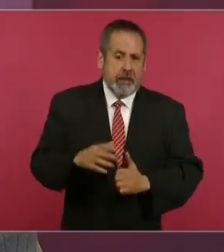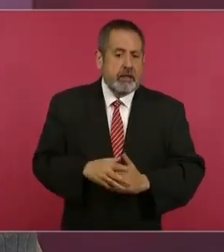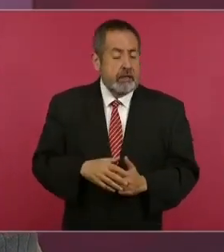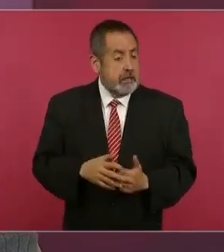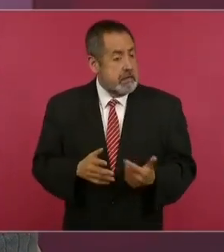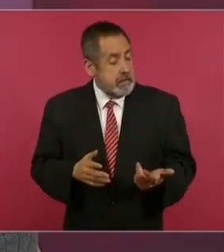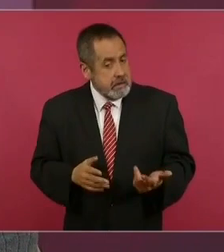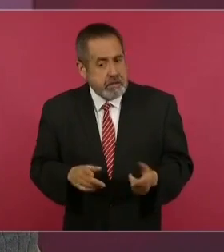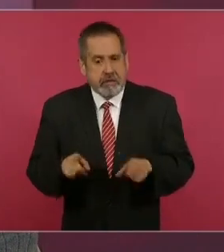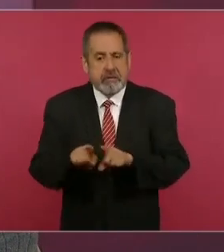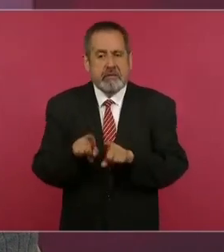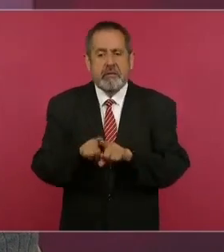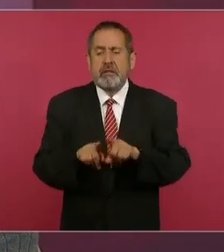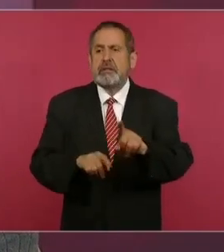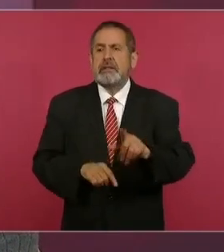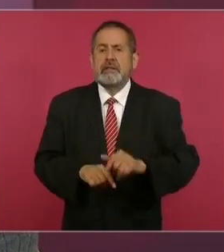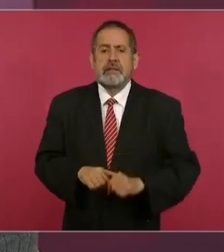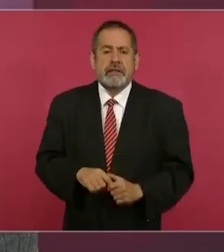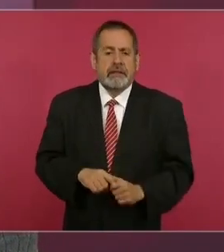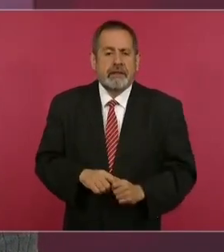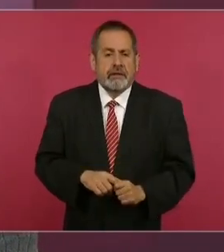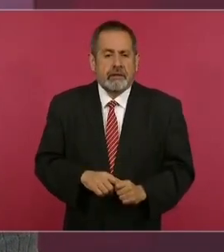están